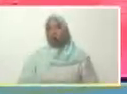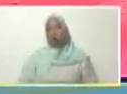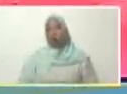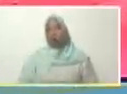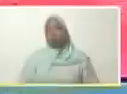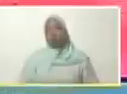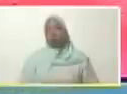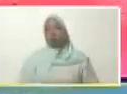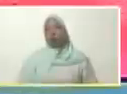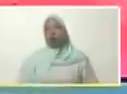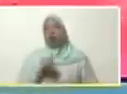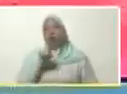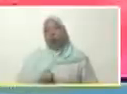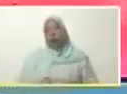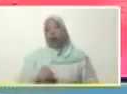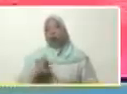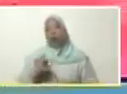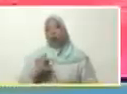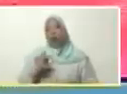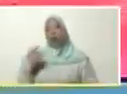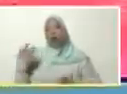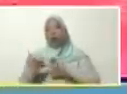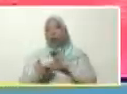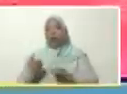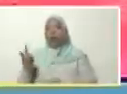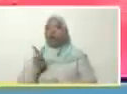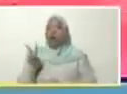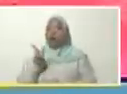Porque un día como hoy también ocurrió una tragedia en Venezuela.